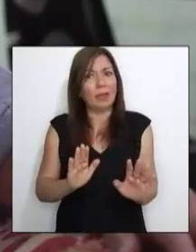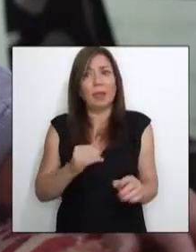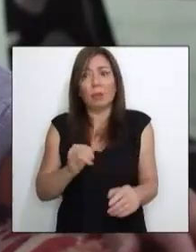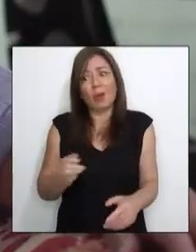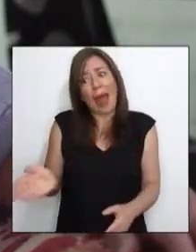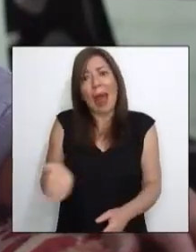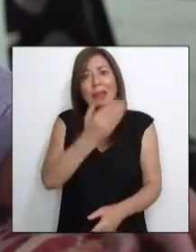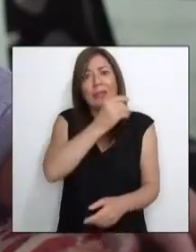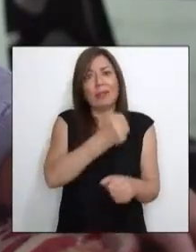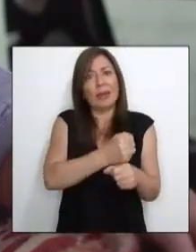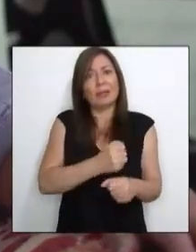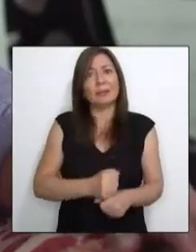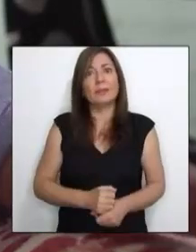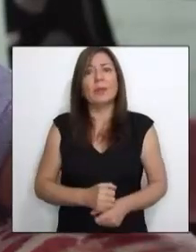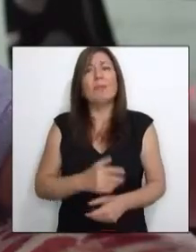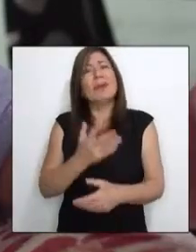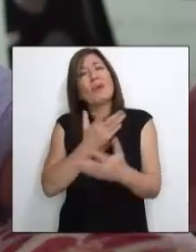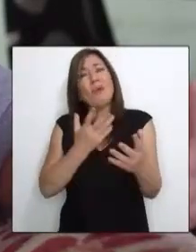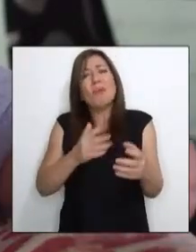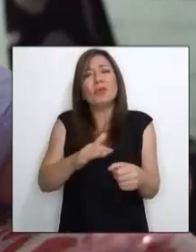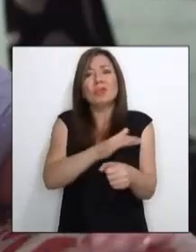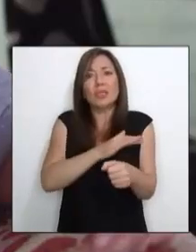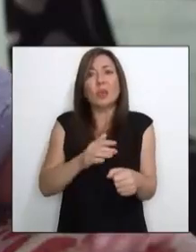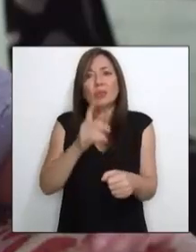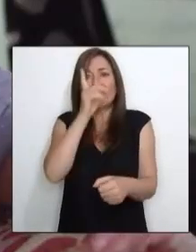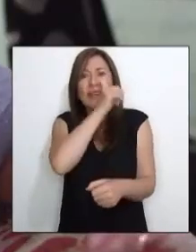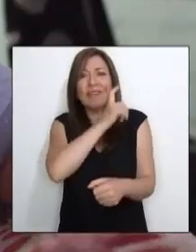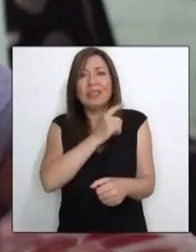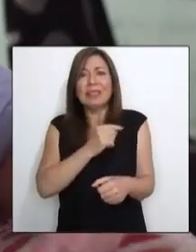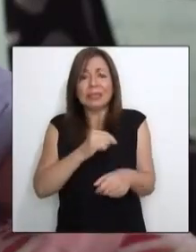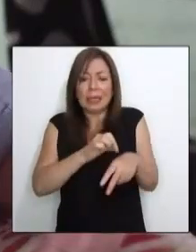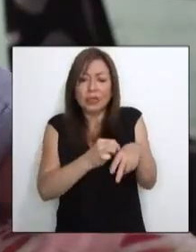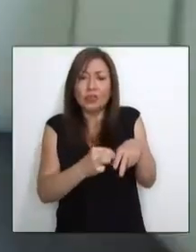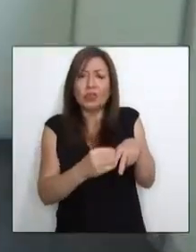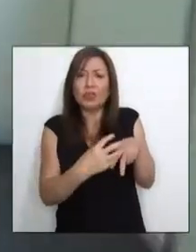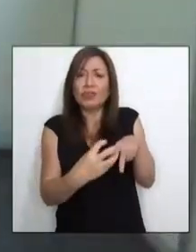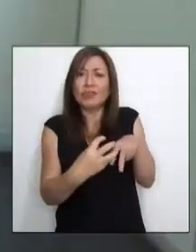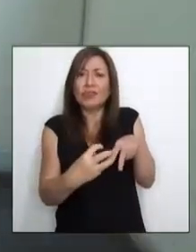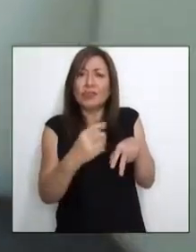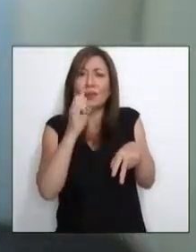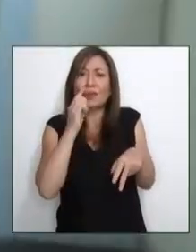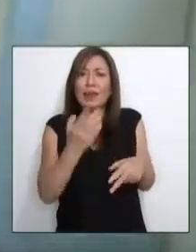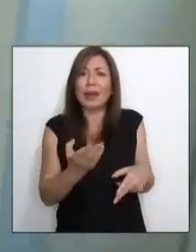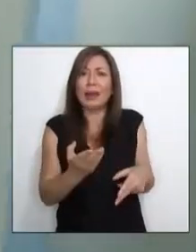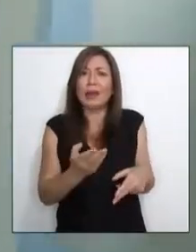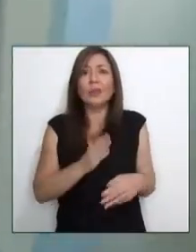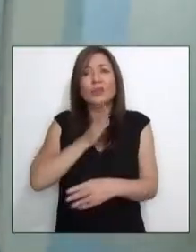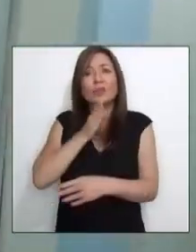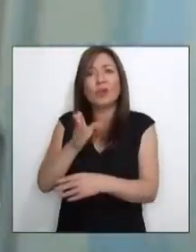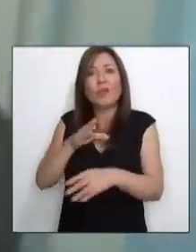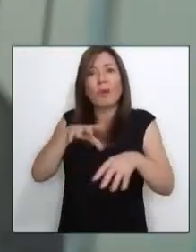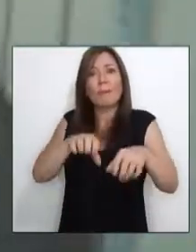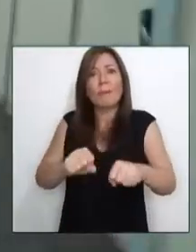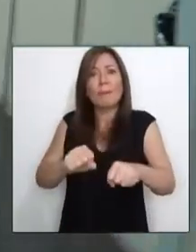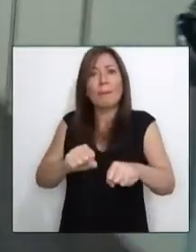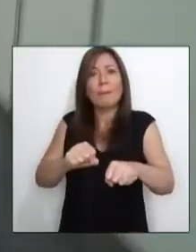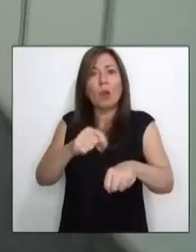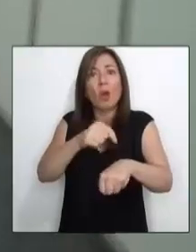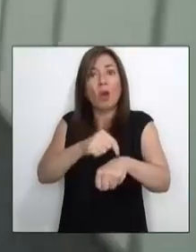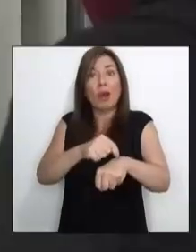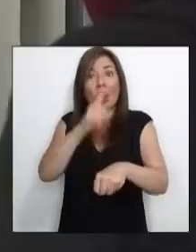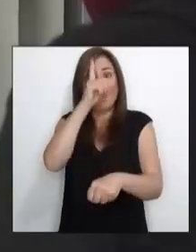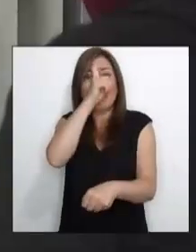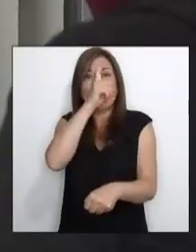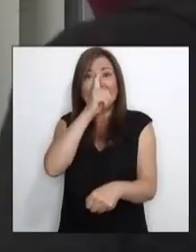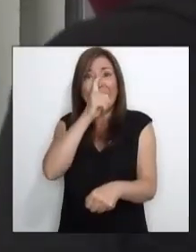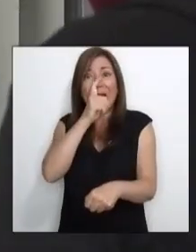dar. Después te vas a dedicar a trabajar. Pero ¿cómo si la situación que estoy con sonda? Entonces cada vez que yo voy al hospital, yo pido una hora para